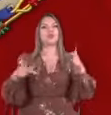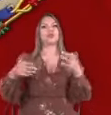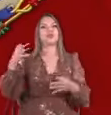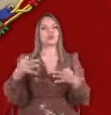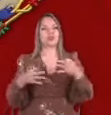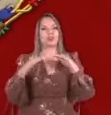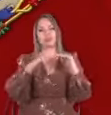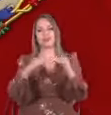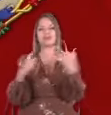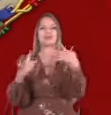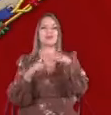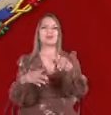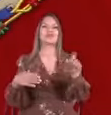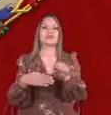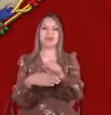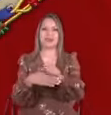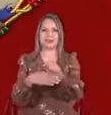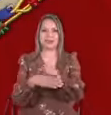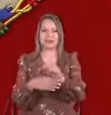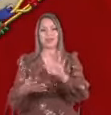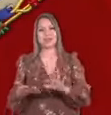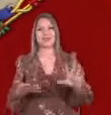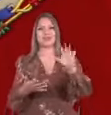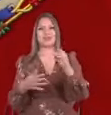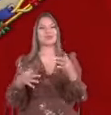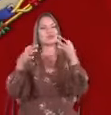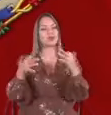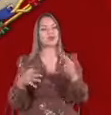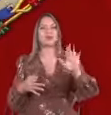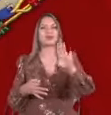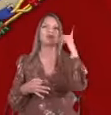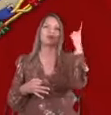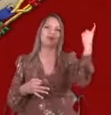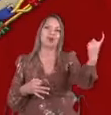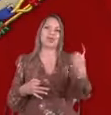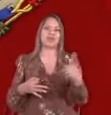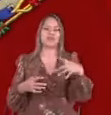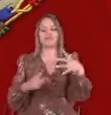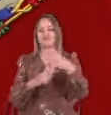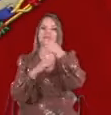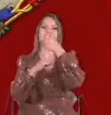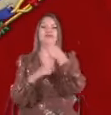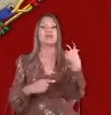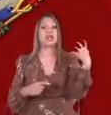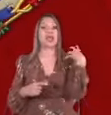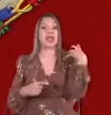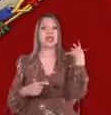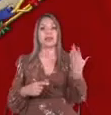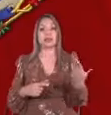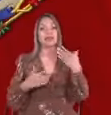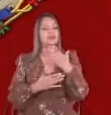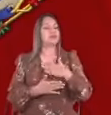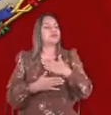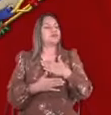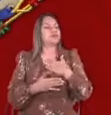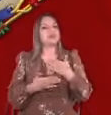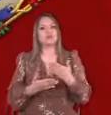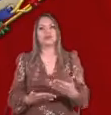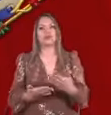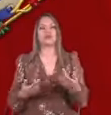igualdad e inclusión, donde todas y todos puedan cumplir sus sueños. Que se garantice el derecho a la ciudad y su disfrute, que se